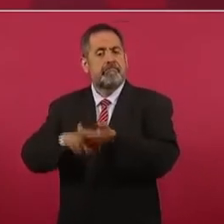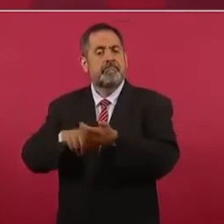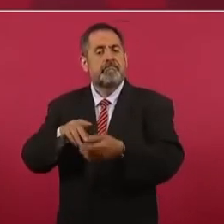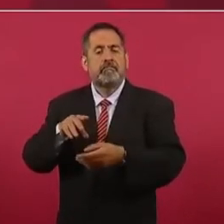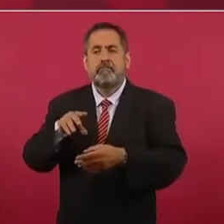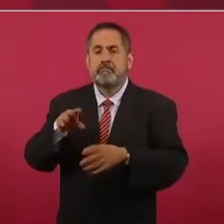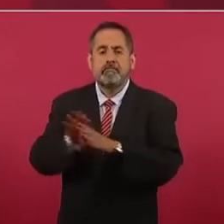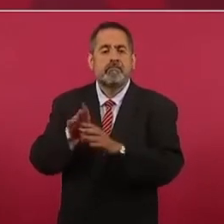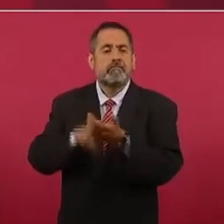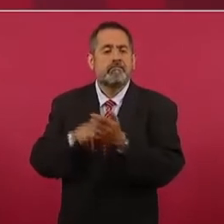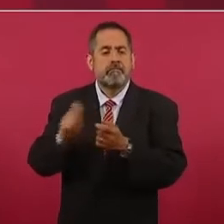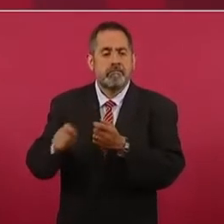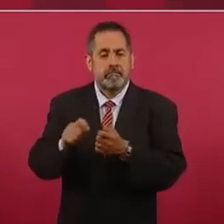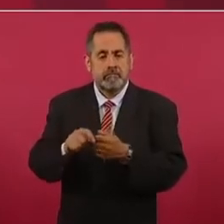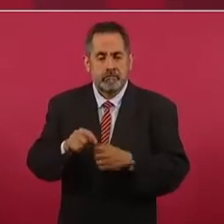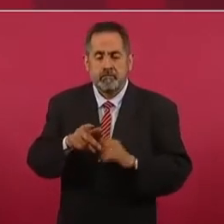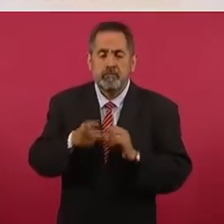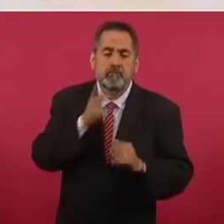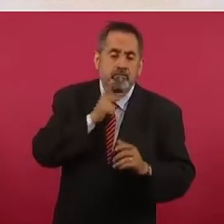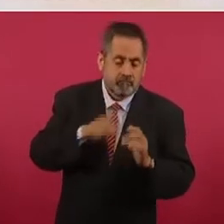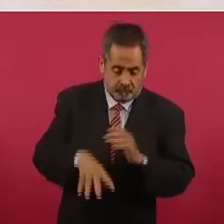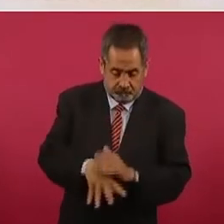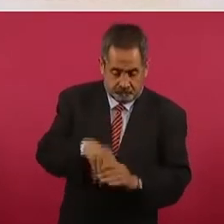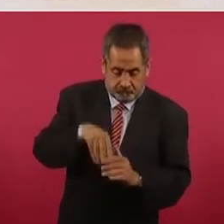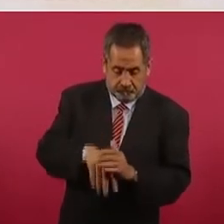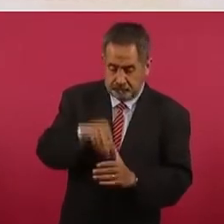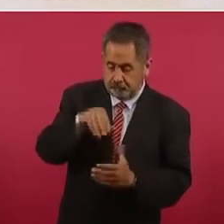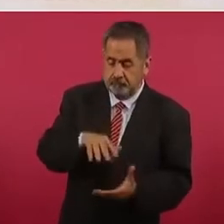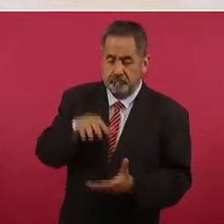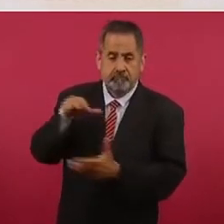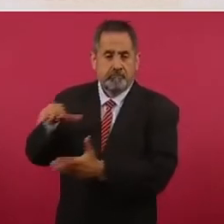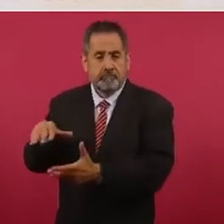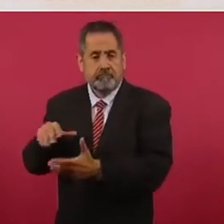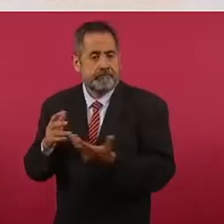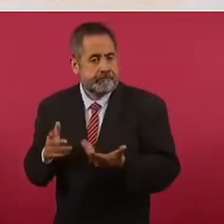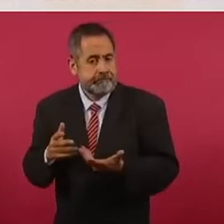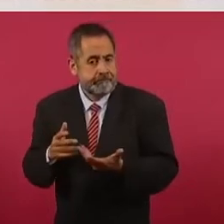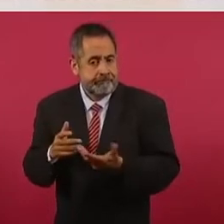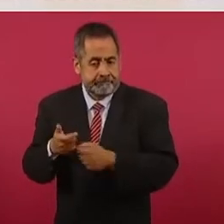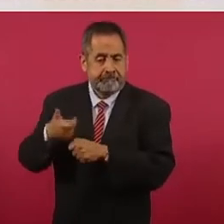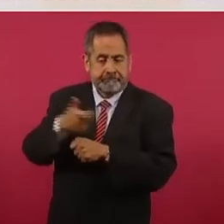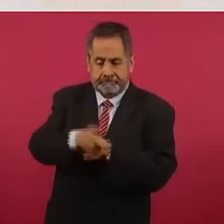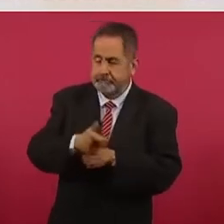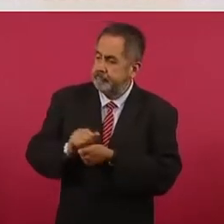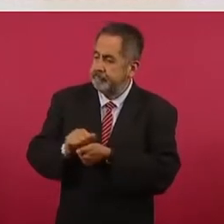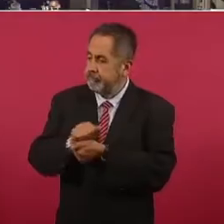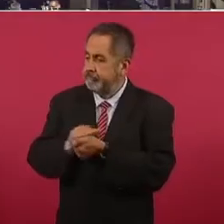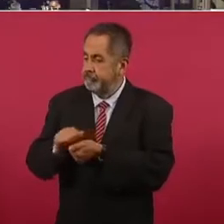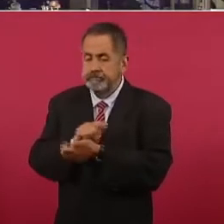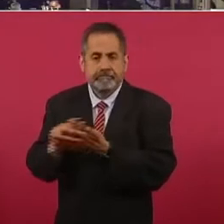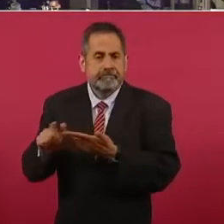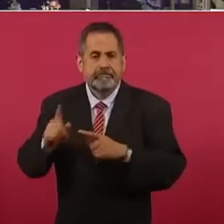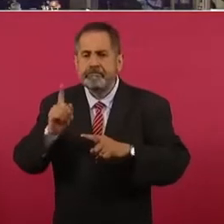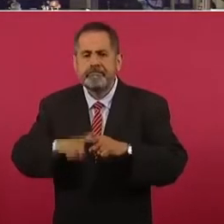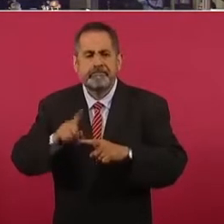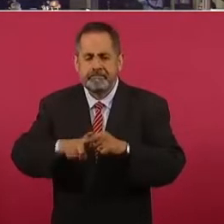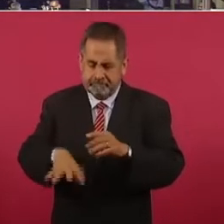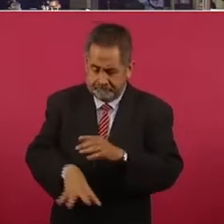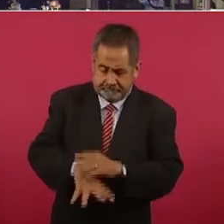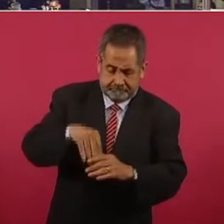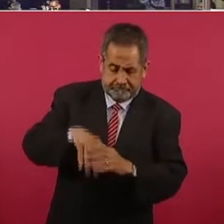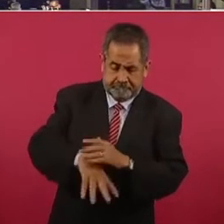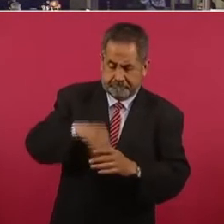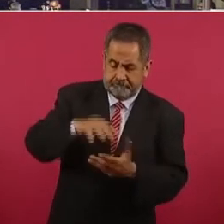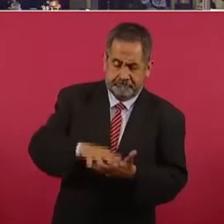el crudo a precio de mercado. ¿Y quién extrae el crudo?